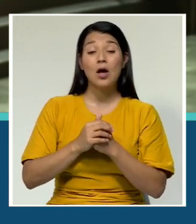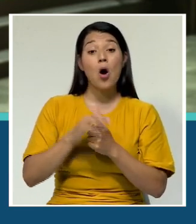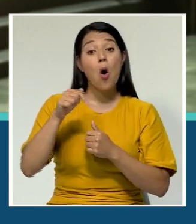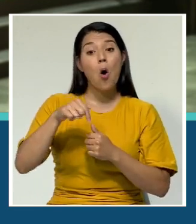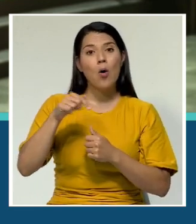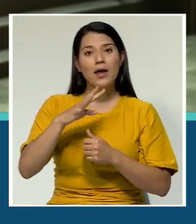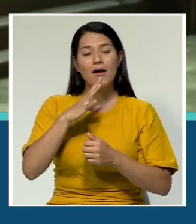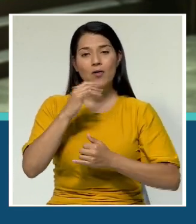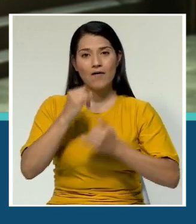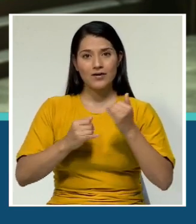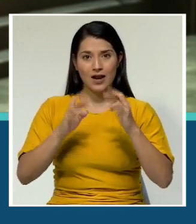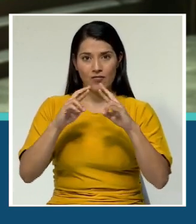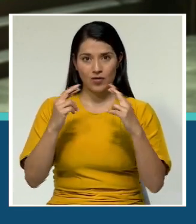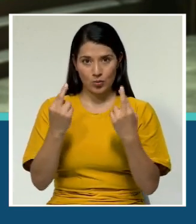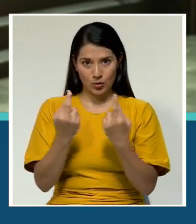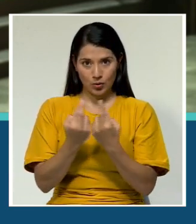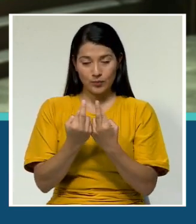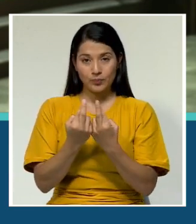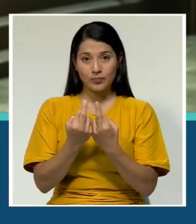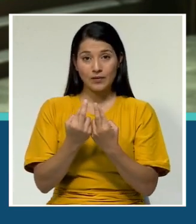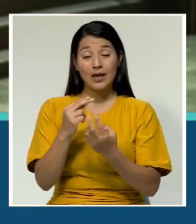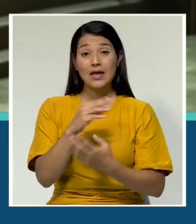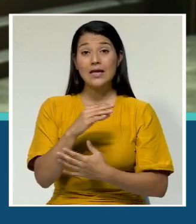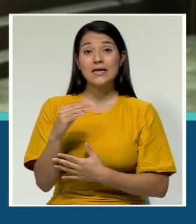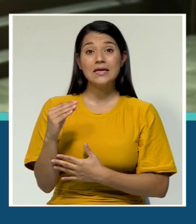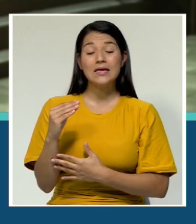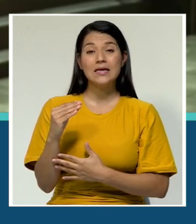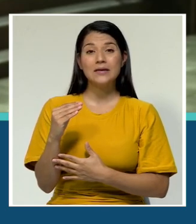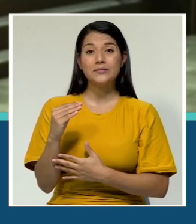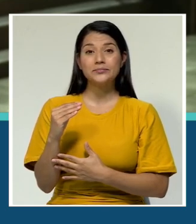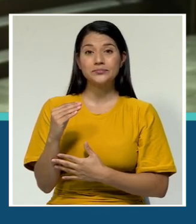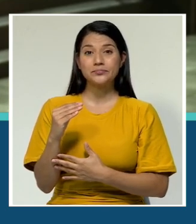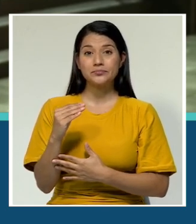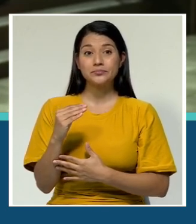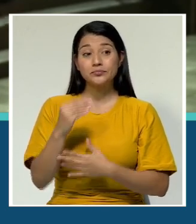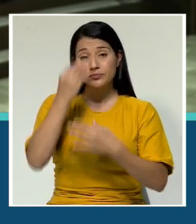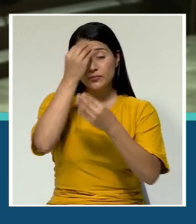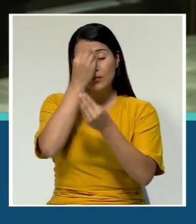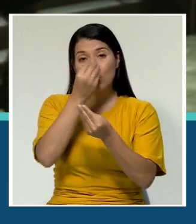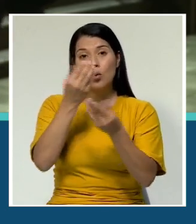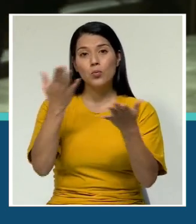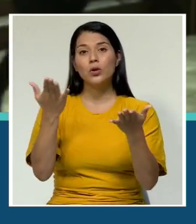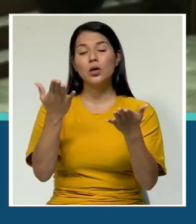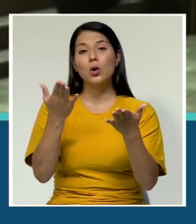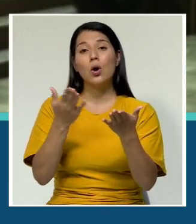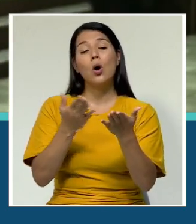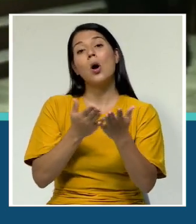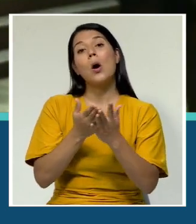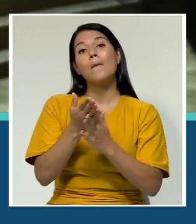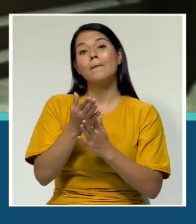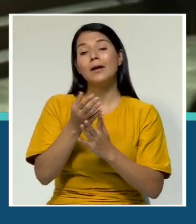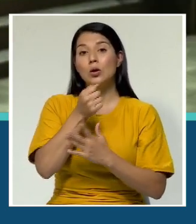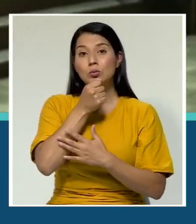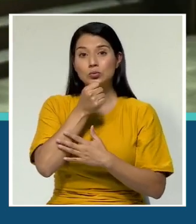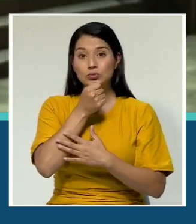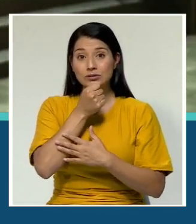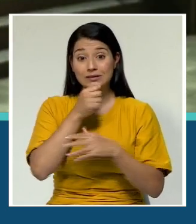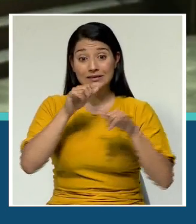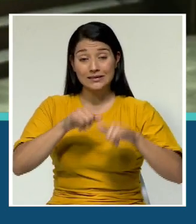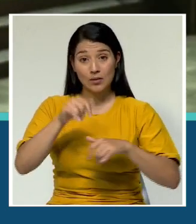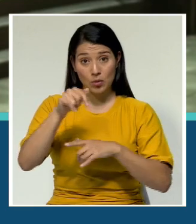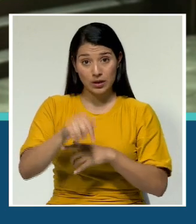de las declaraciones del presidente electo, don Rodrigo Chávez, que dio al finalizar esta reunión y fue